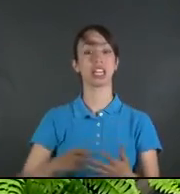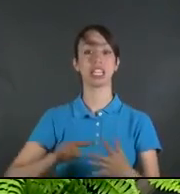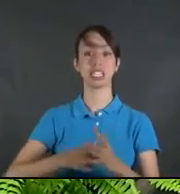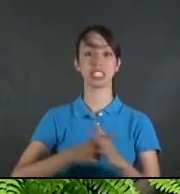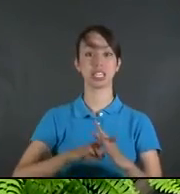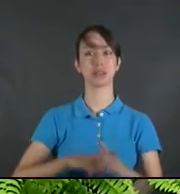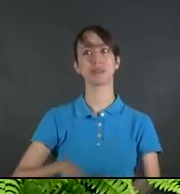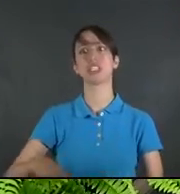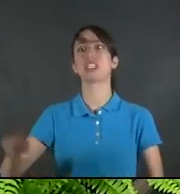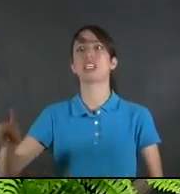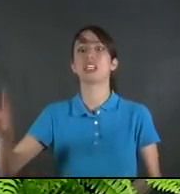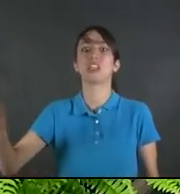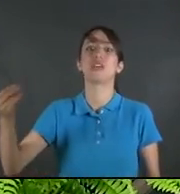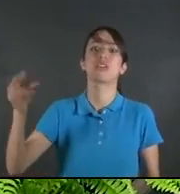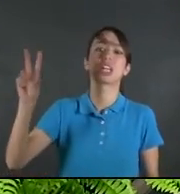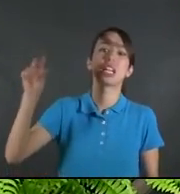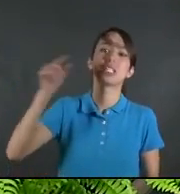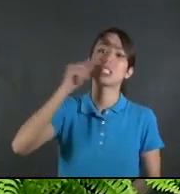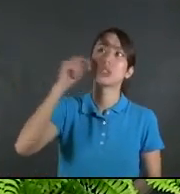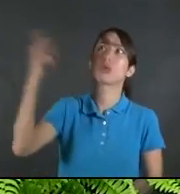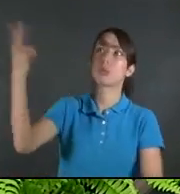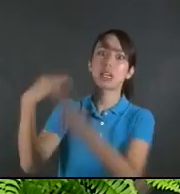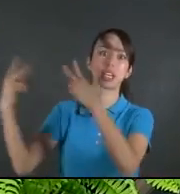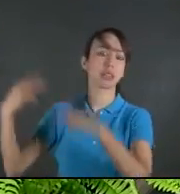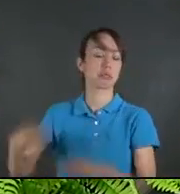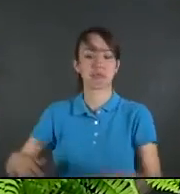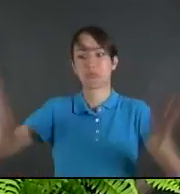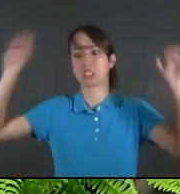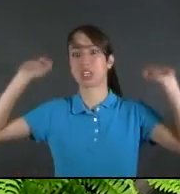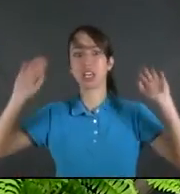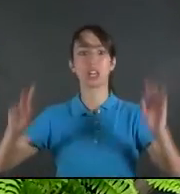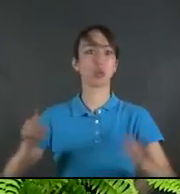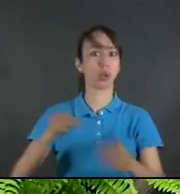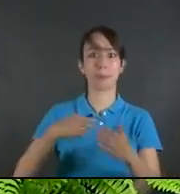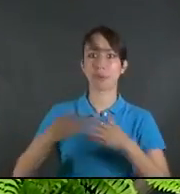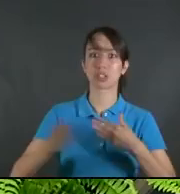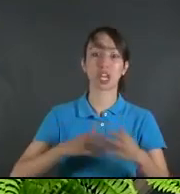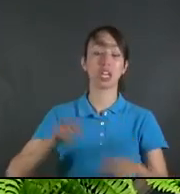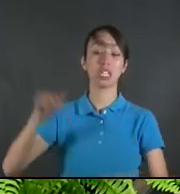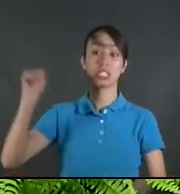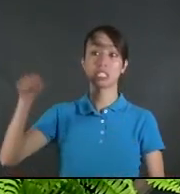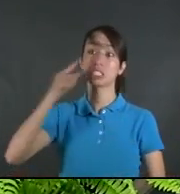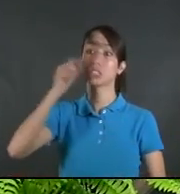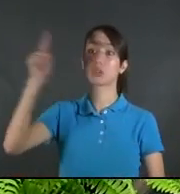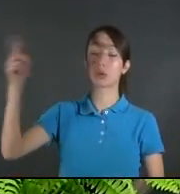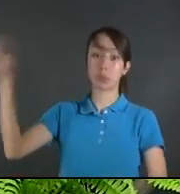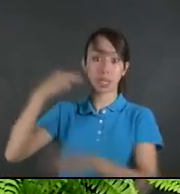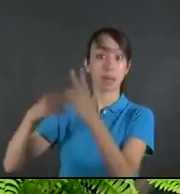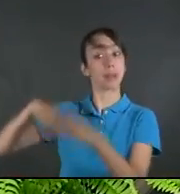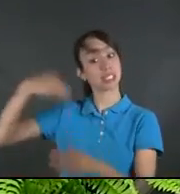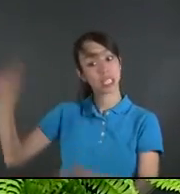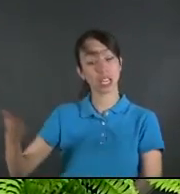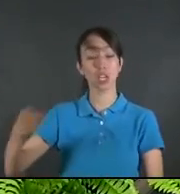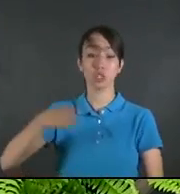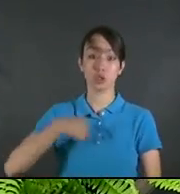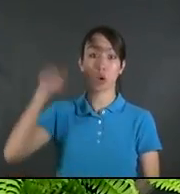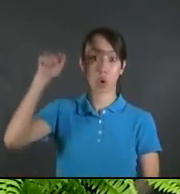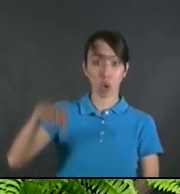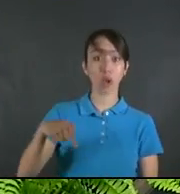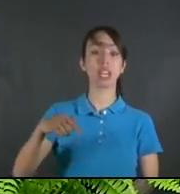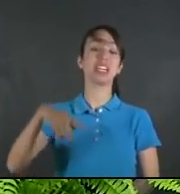viene Y eso qué si el señor viene mañana y hoy siembro planto